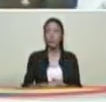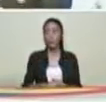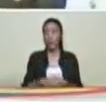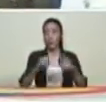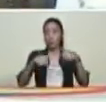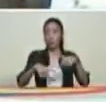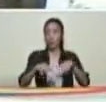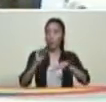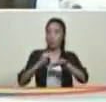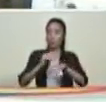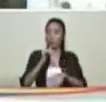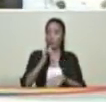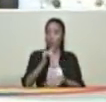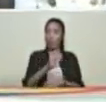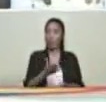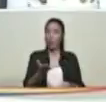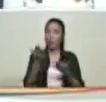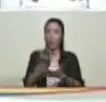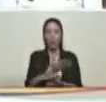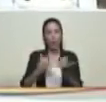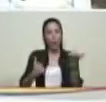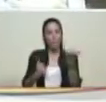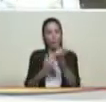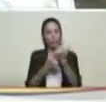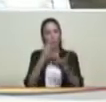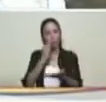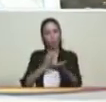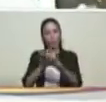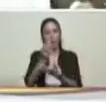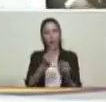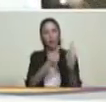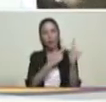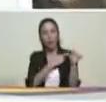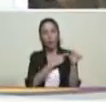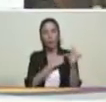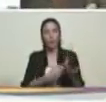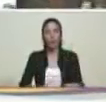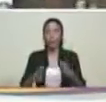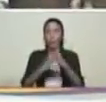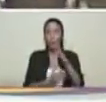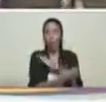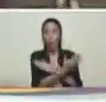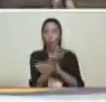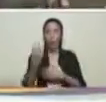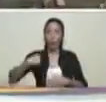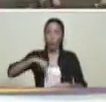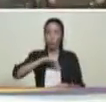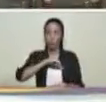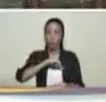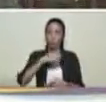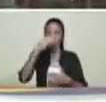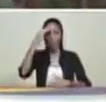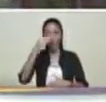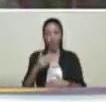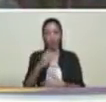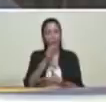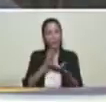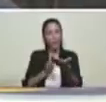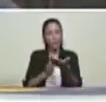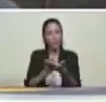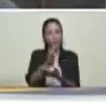hoy cuente con el acta de compromiso de estos soldados patriotas para continuar